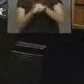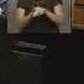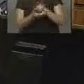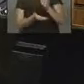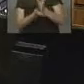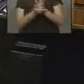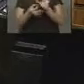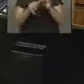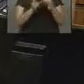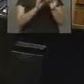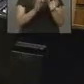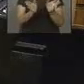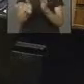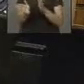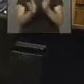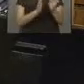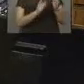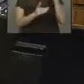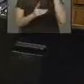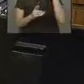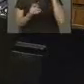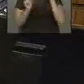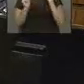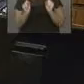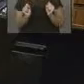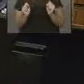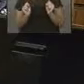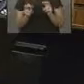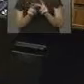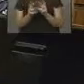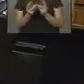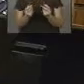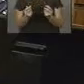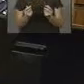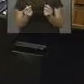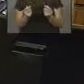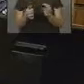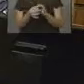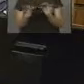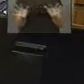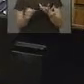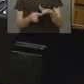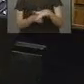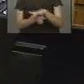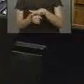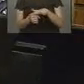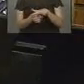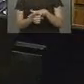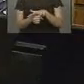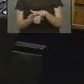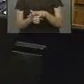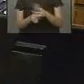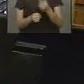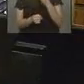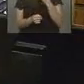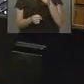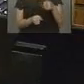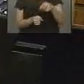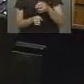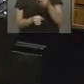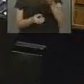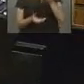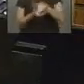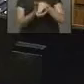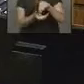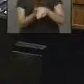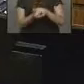que organizarse para poder enfrentar esta grave situación que nos aqueja en la provincia de Chiloé, en la